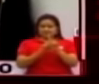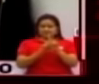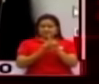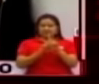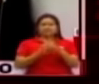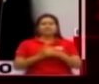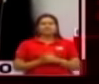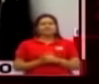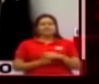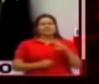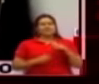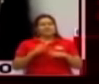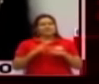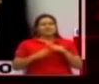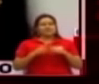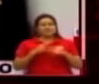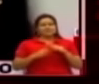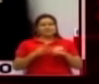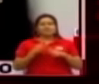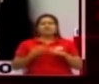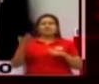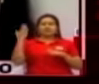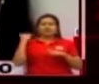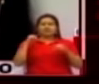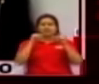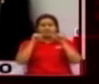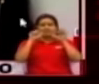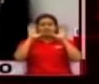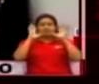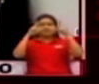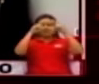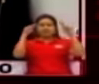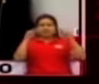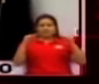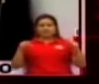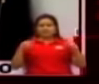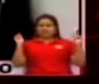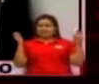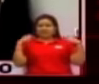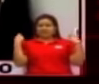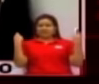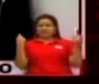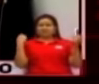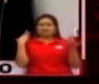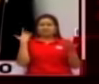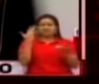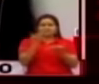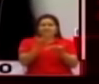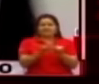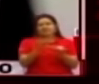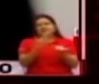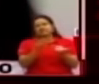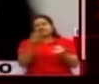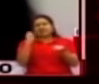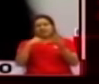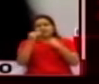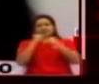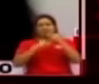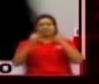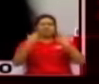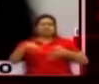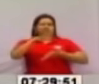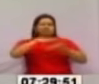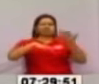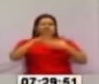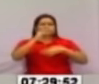una consecuencia de diciembre, de Navidad, de las festividades, y es así que hemos caído en desórdenes alimenticios, en excesos, y es